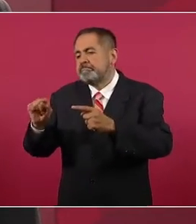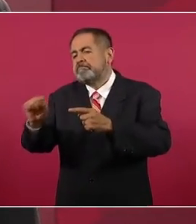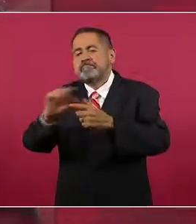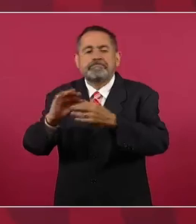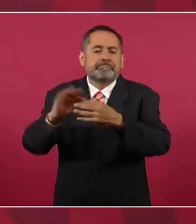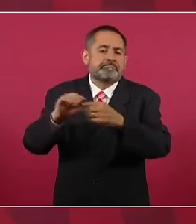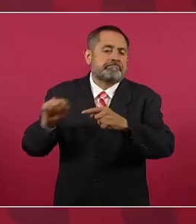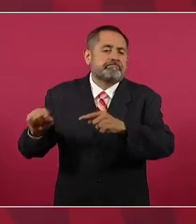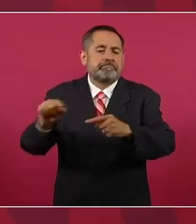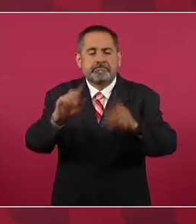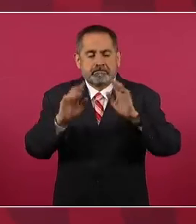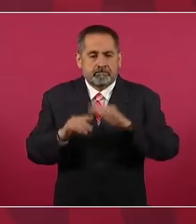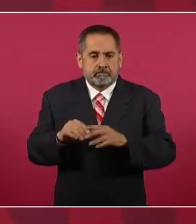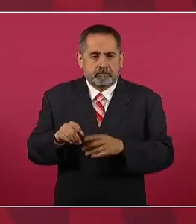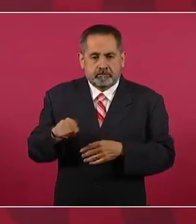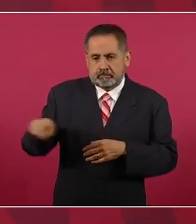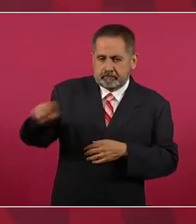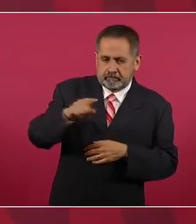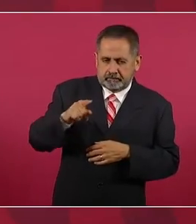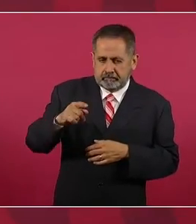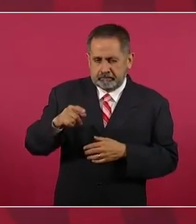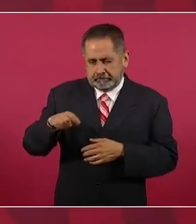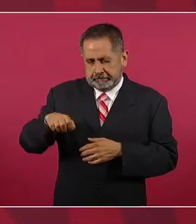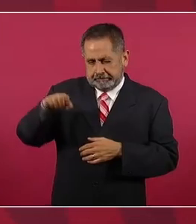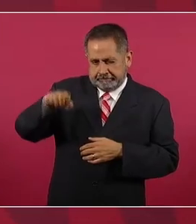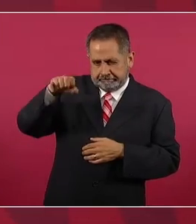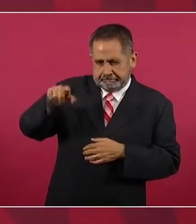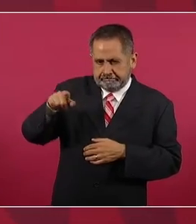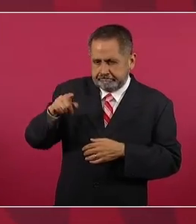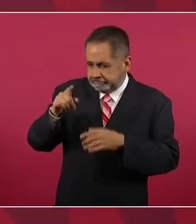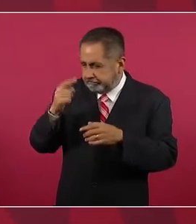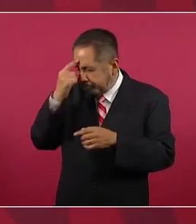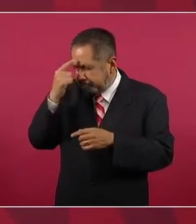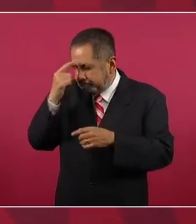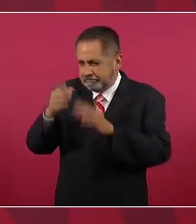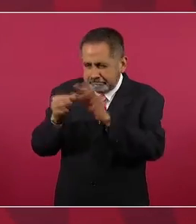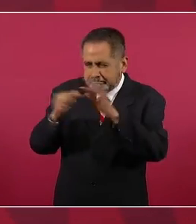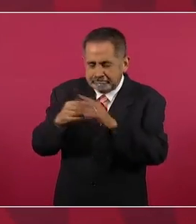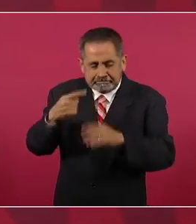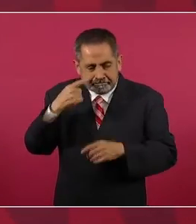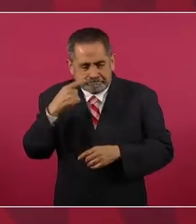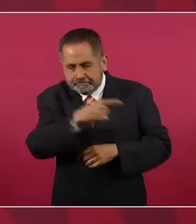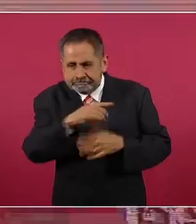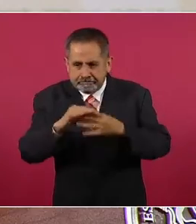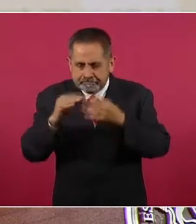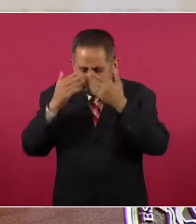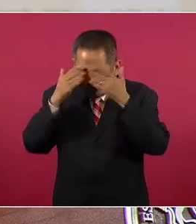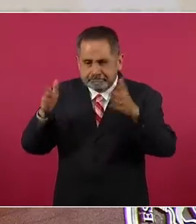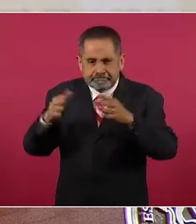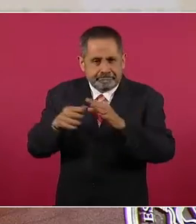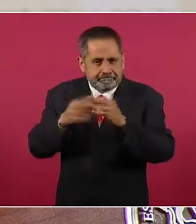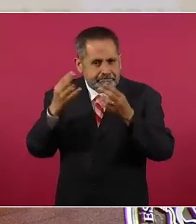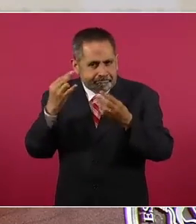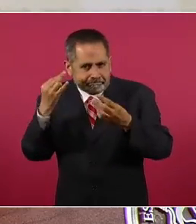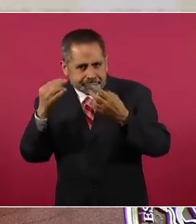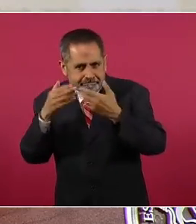y a los no tan jóvenes a que se despabilen.